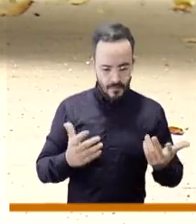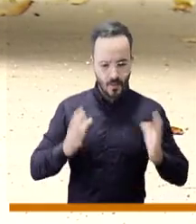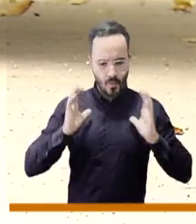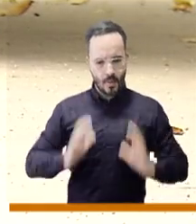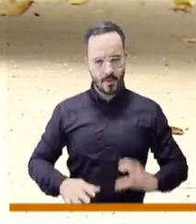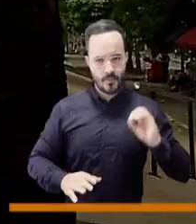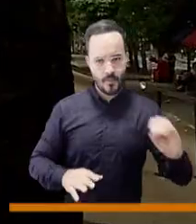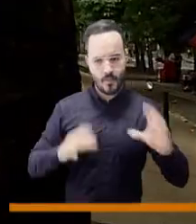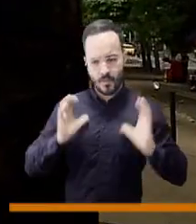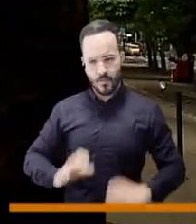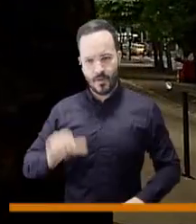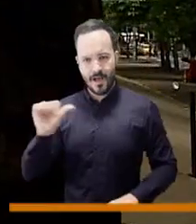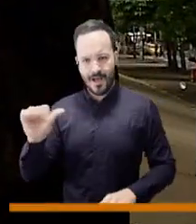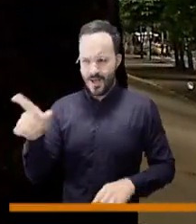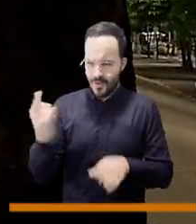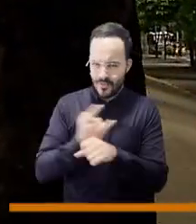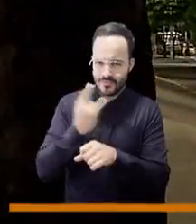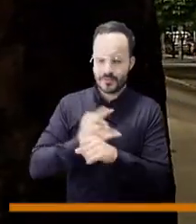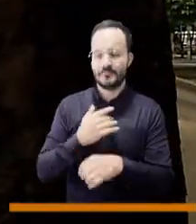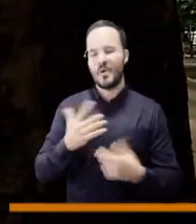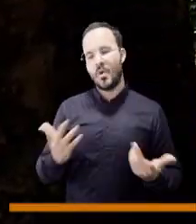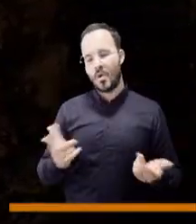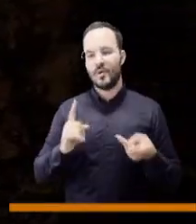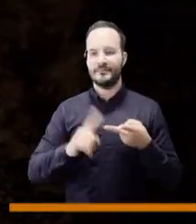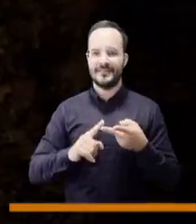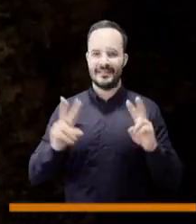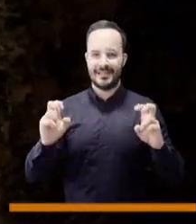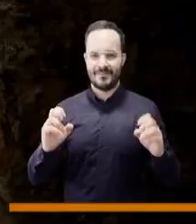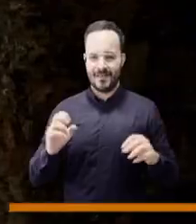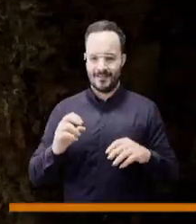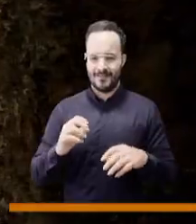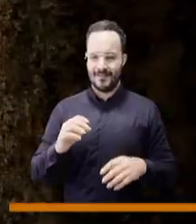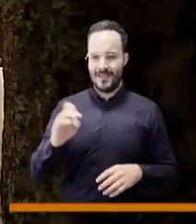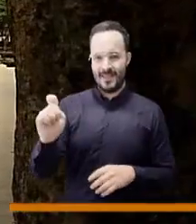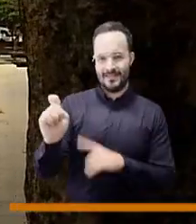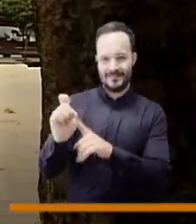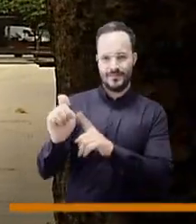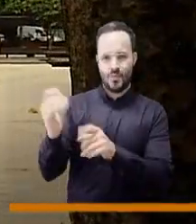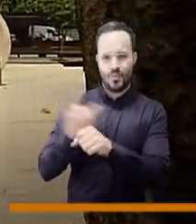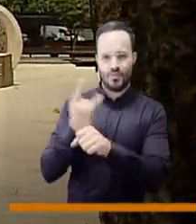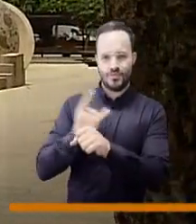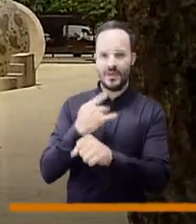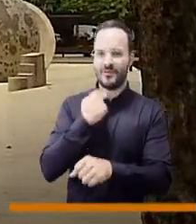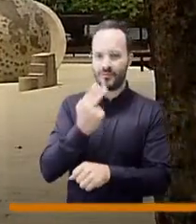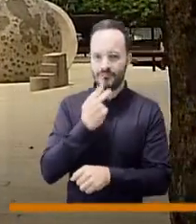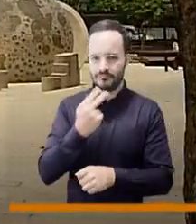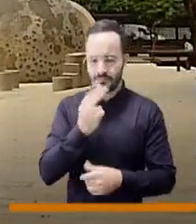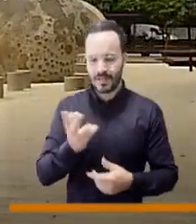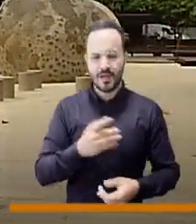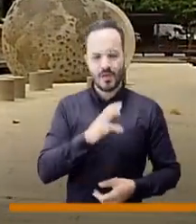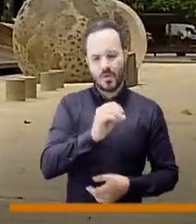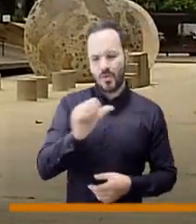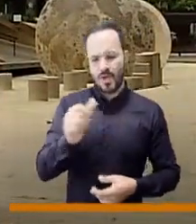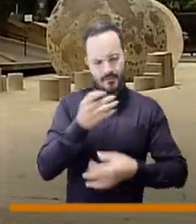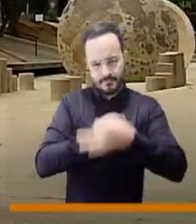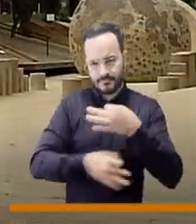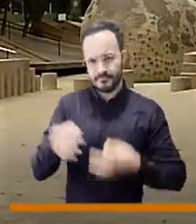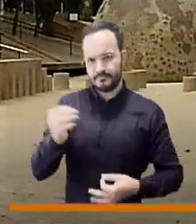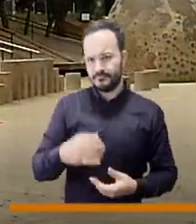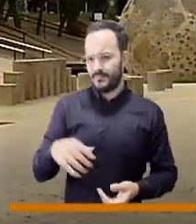lo he escuchado, decir, por ejemplo, la X para eliminar la terminación femenina o la